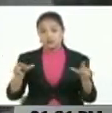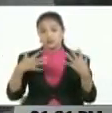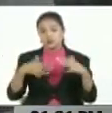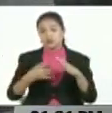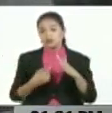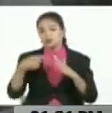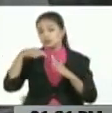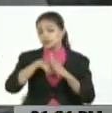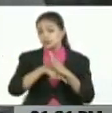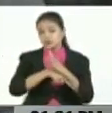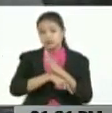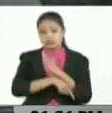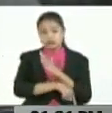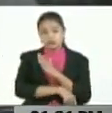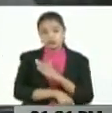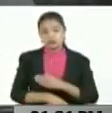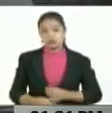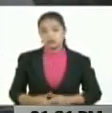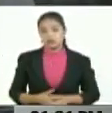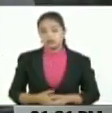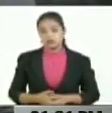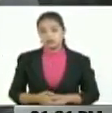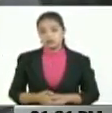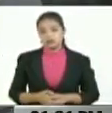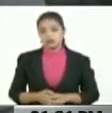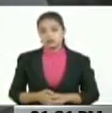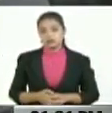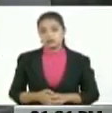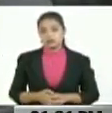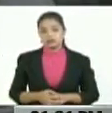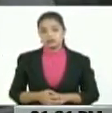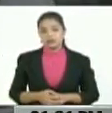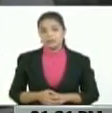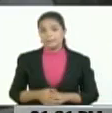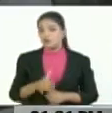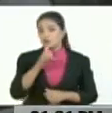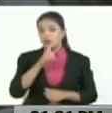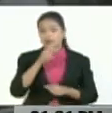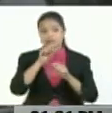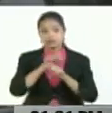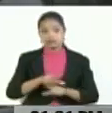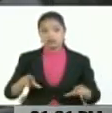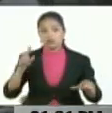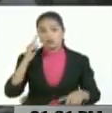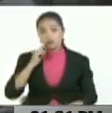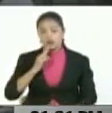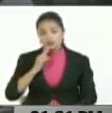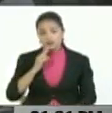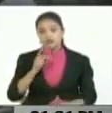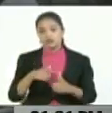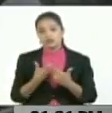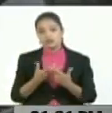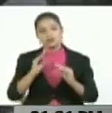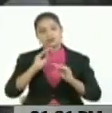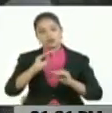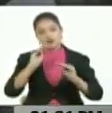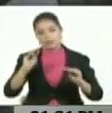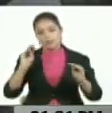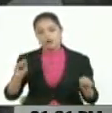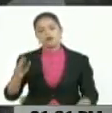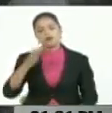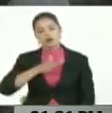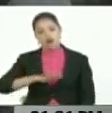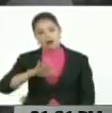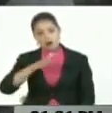profundizado el tema mediático en el Estado Bolívar y pues llamar a la